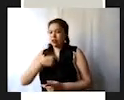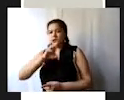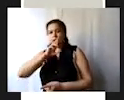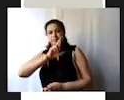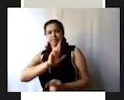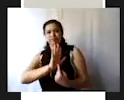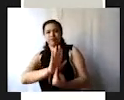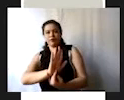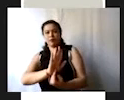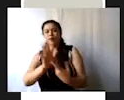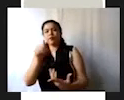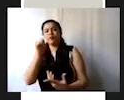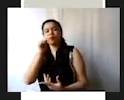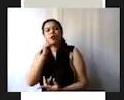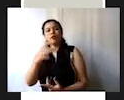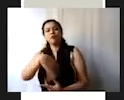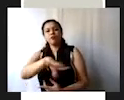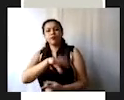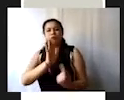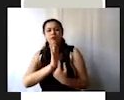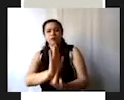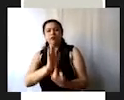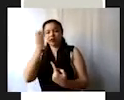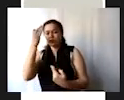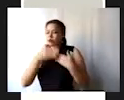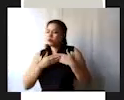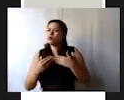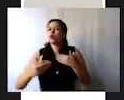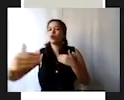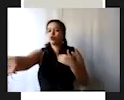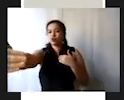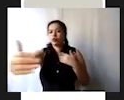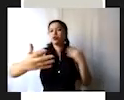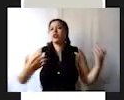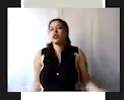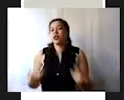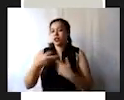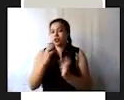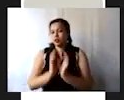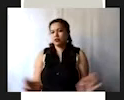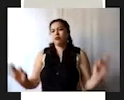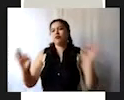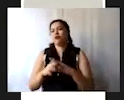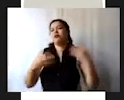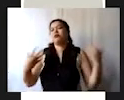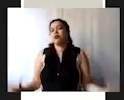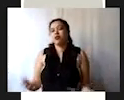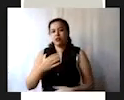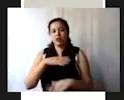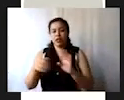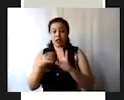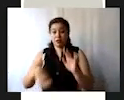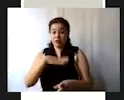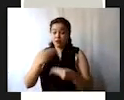o sea, siempre se busquen, lleguen a ser a largo plazo. Entonces, importantísimo y muy, muy buen ejemplo, Isabel.